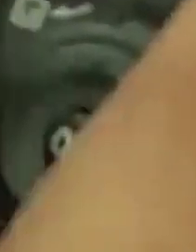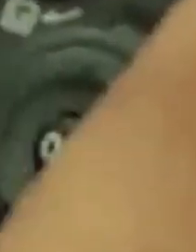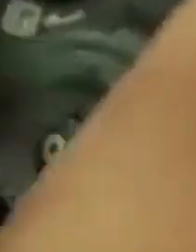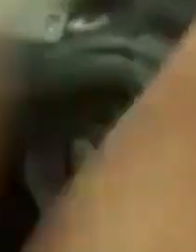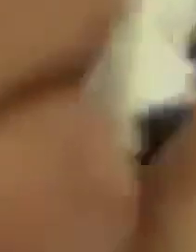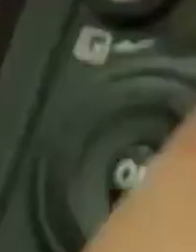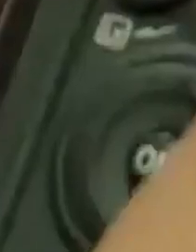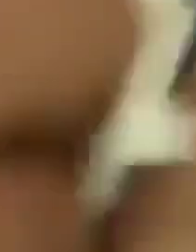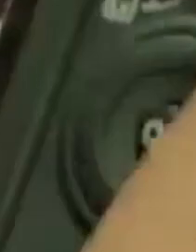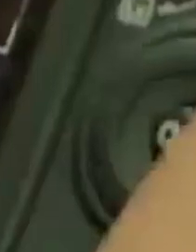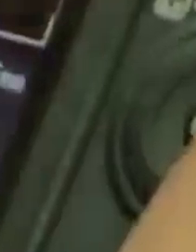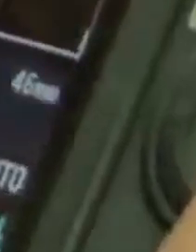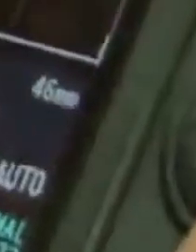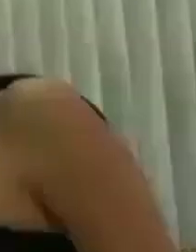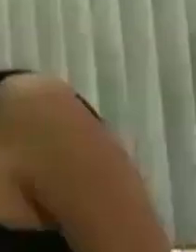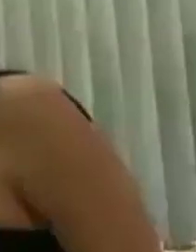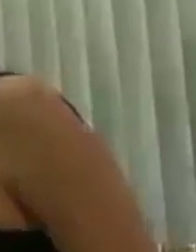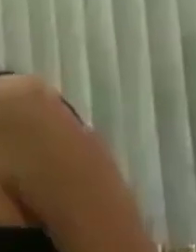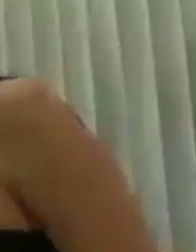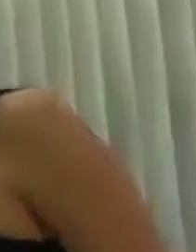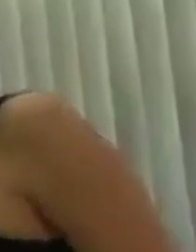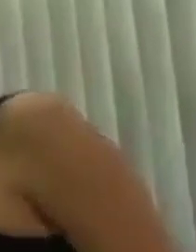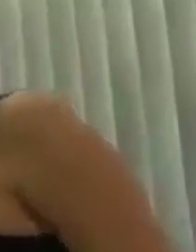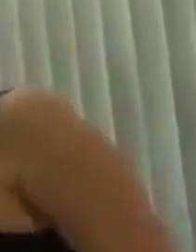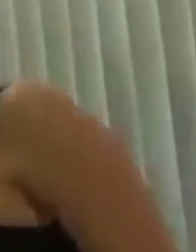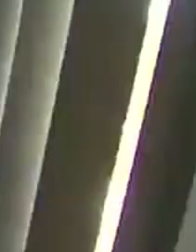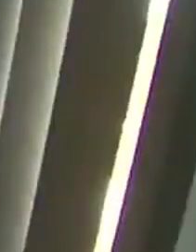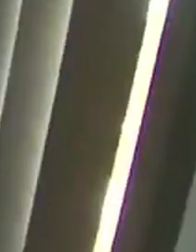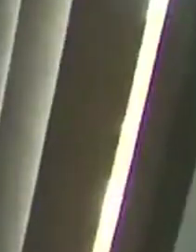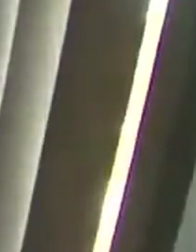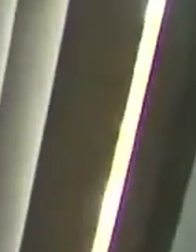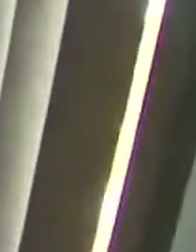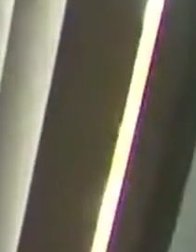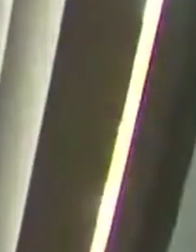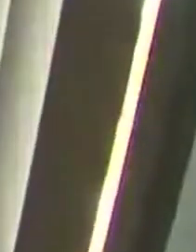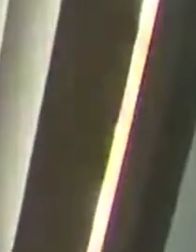¡Chulada! ¿Qué dijimos? ¿A las 2 nos vamos?